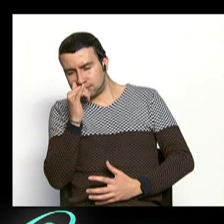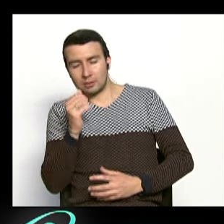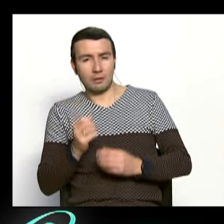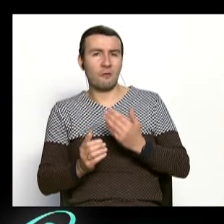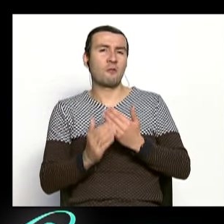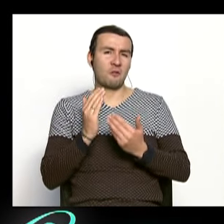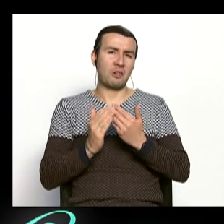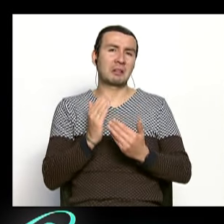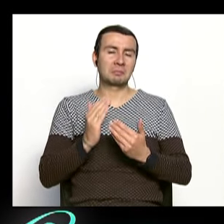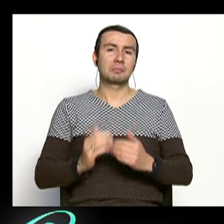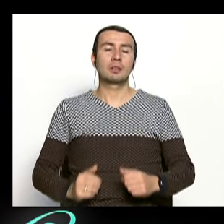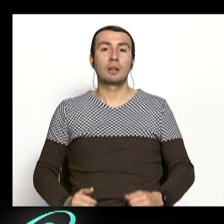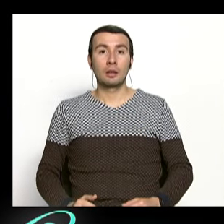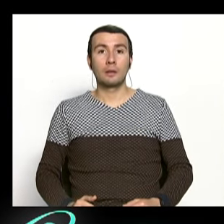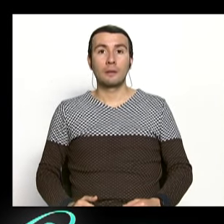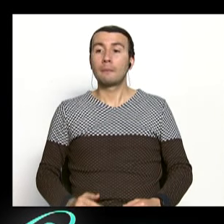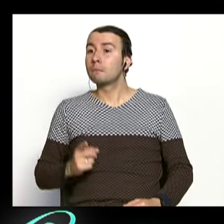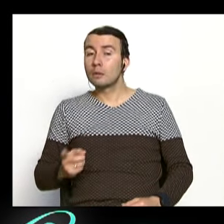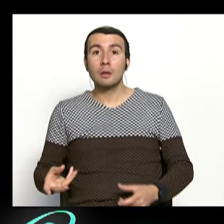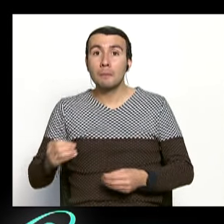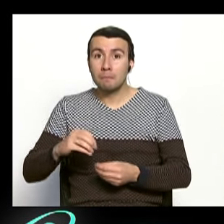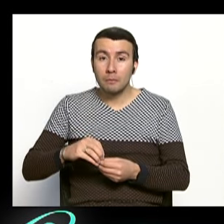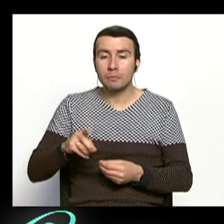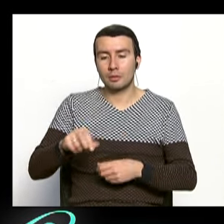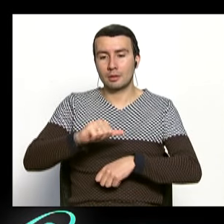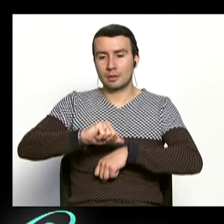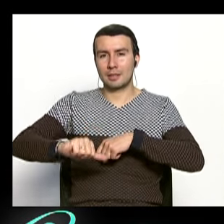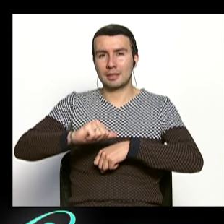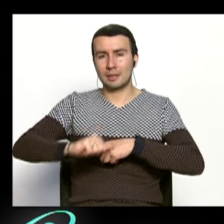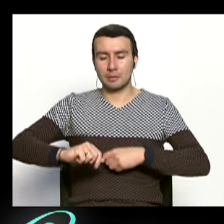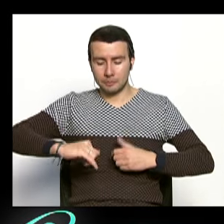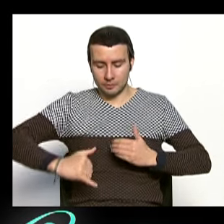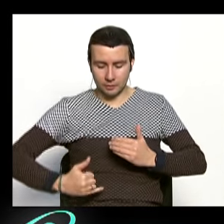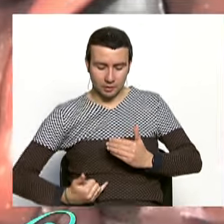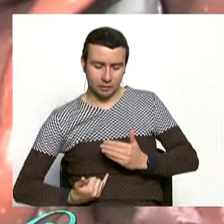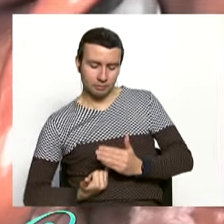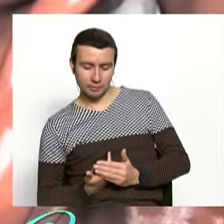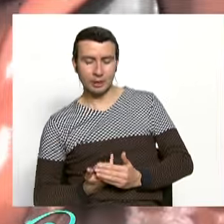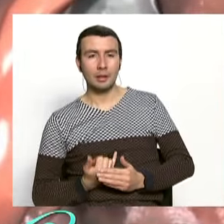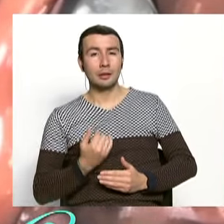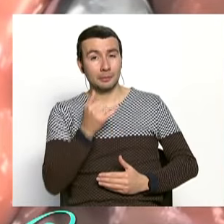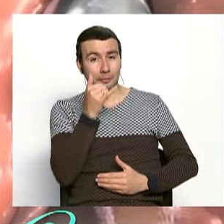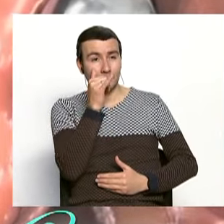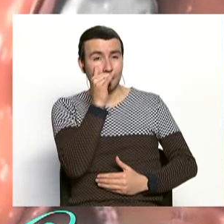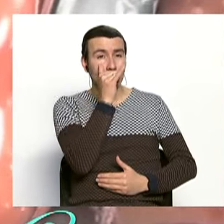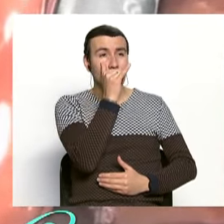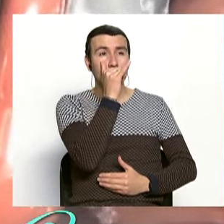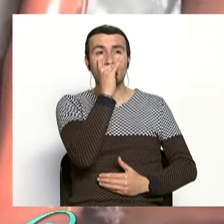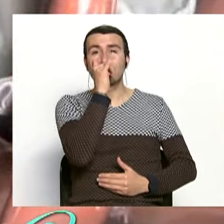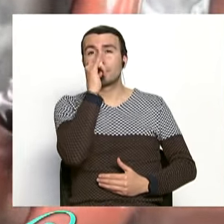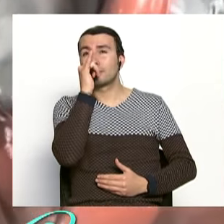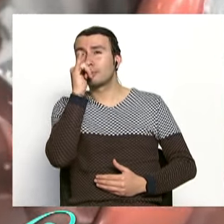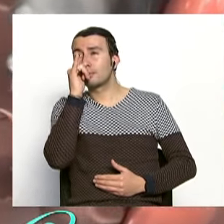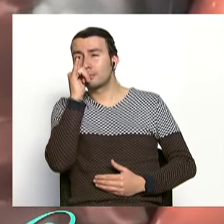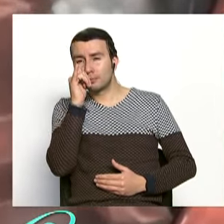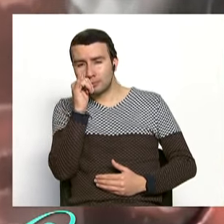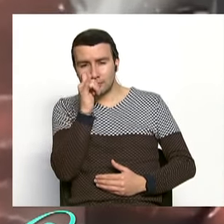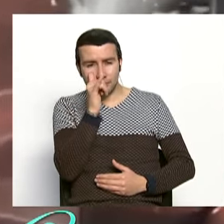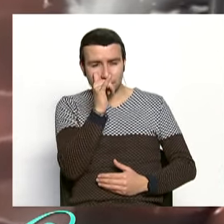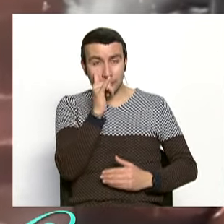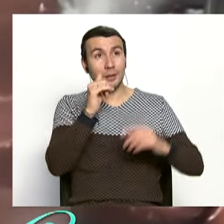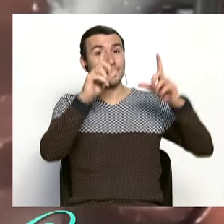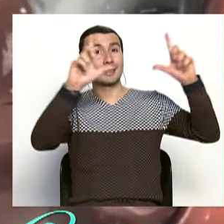más fácilmente a continuación el cirujano insertará el laparoscopio a través del puerto umbilical las imágenes de la cámara se proyectan en